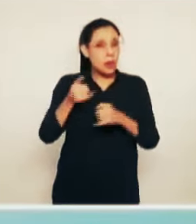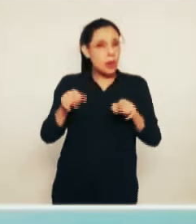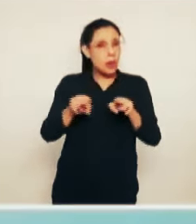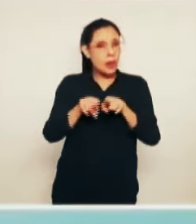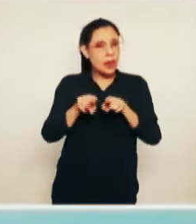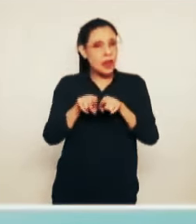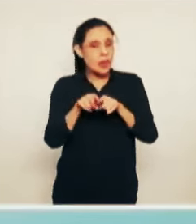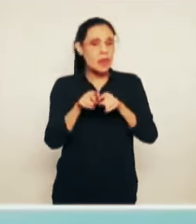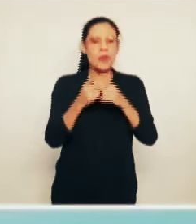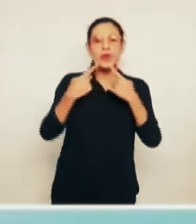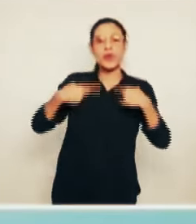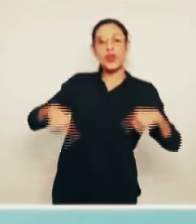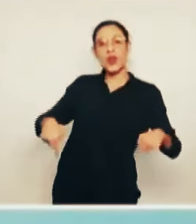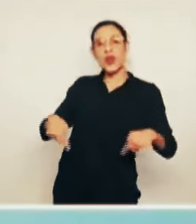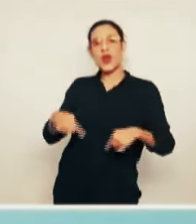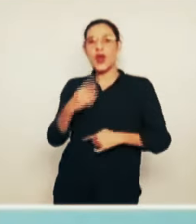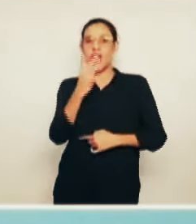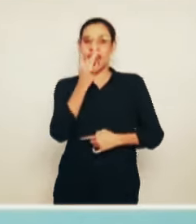azules,